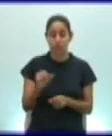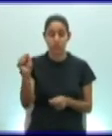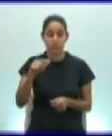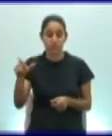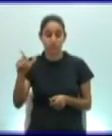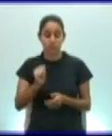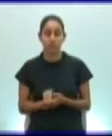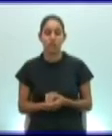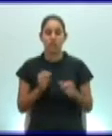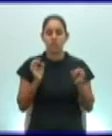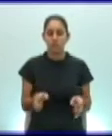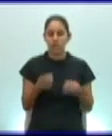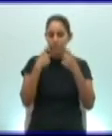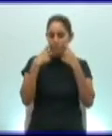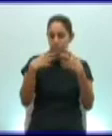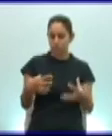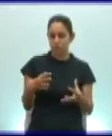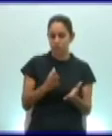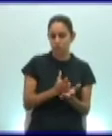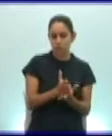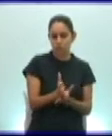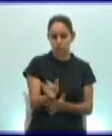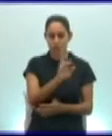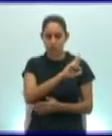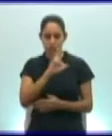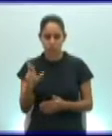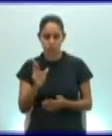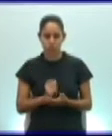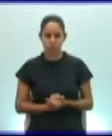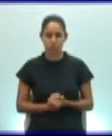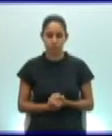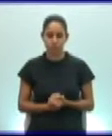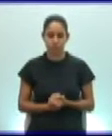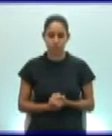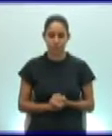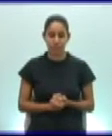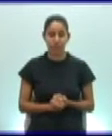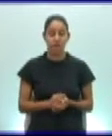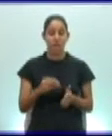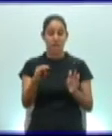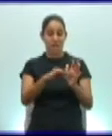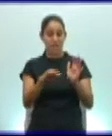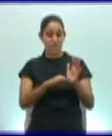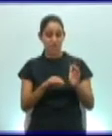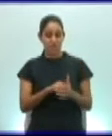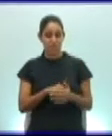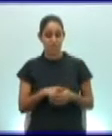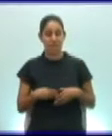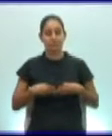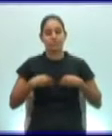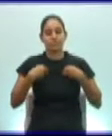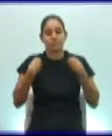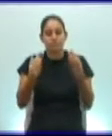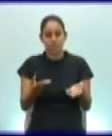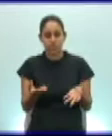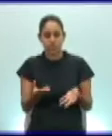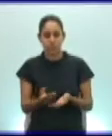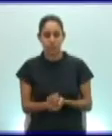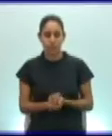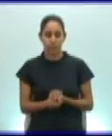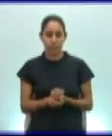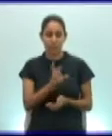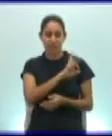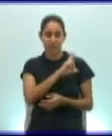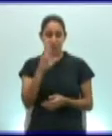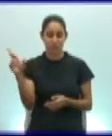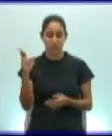determinante para la continuidad de la revolución. Las medidas de beneficio popular tomadas por la revolución. ¿Cuántas medidas hemos